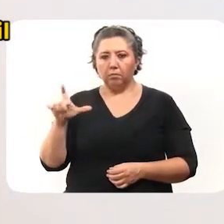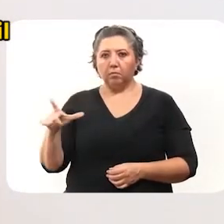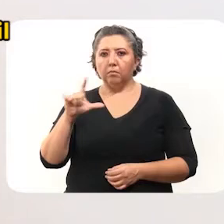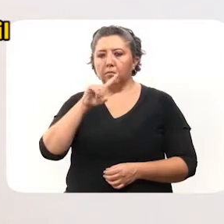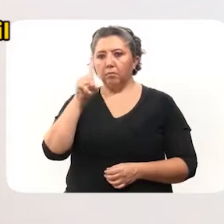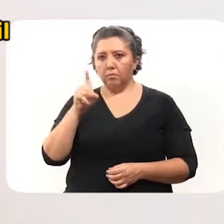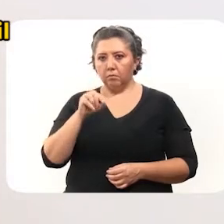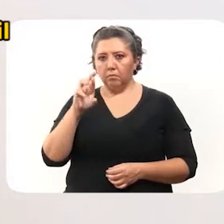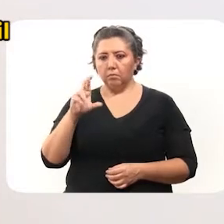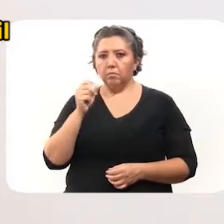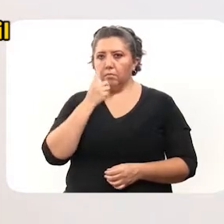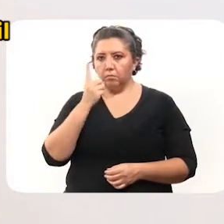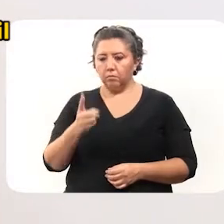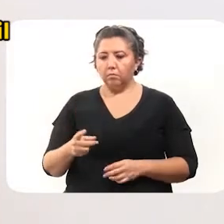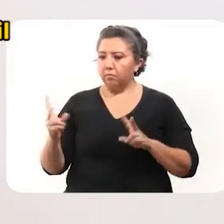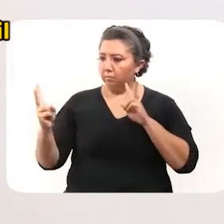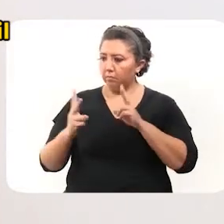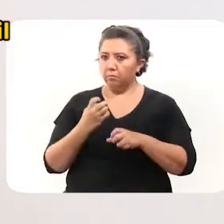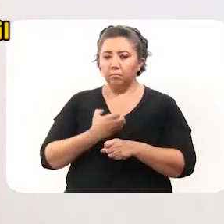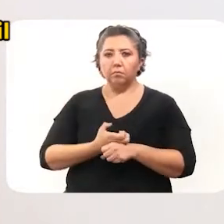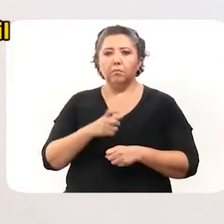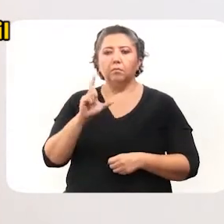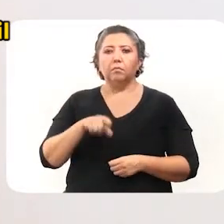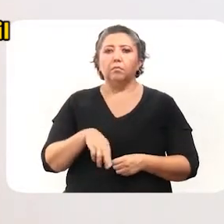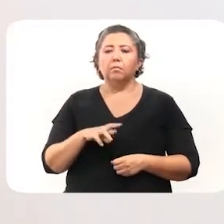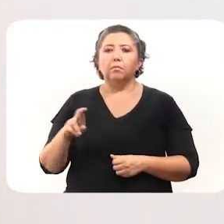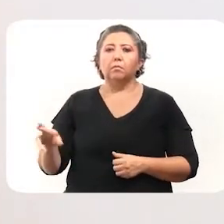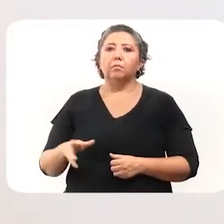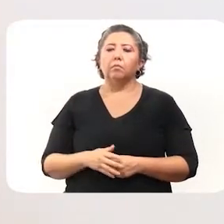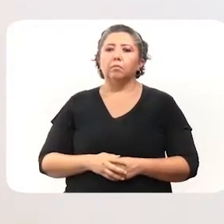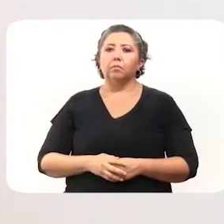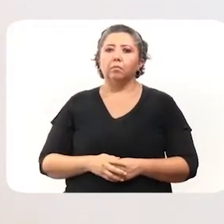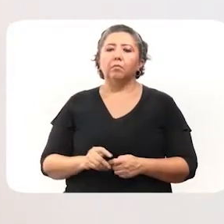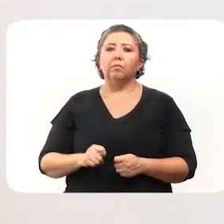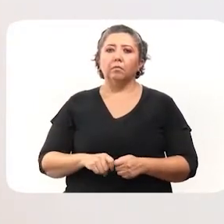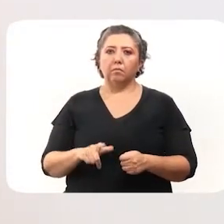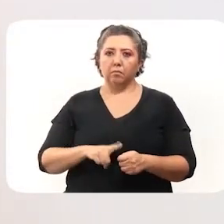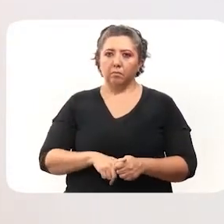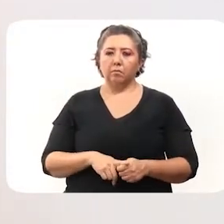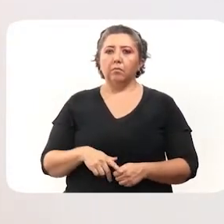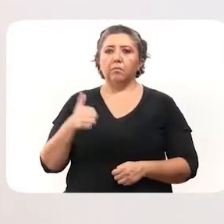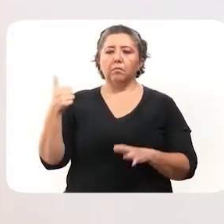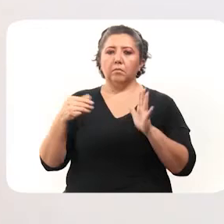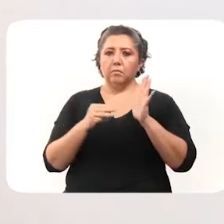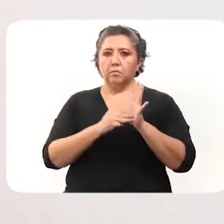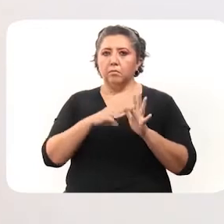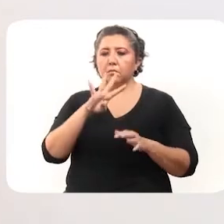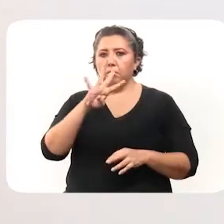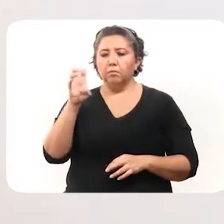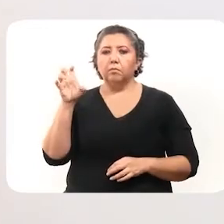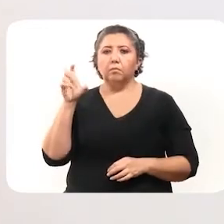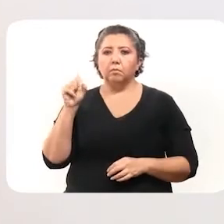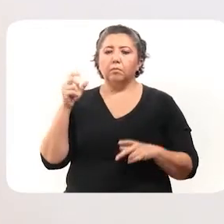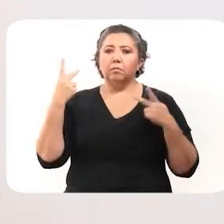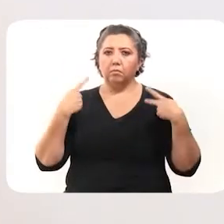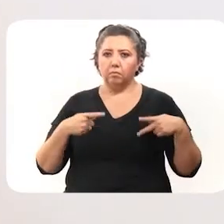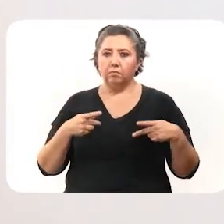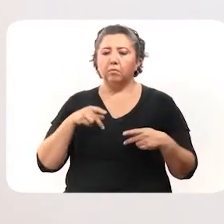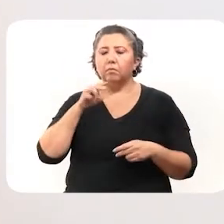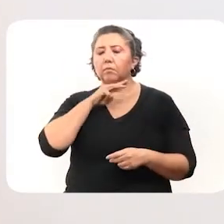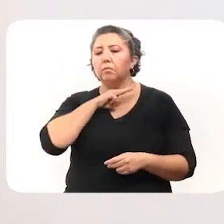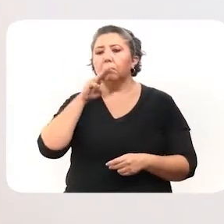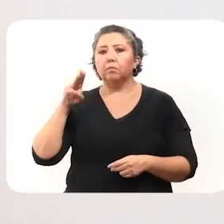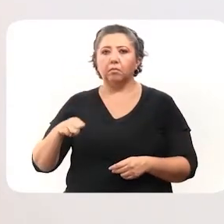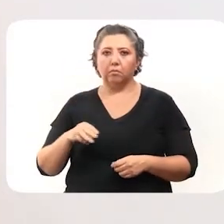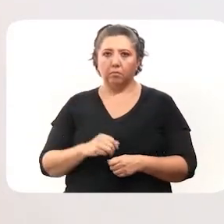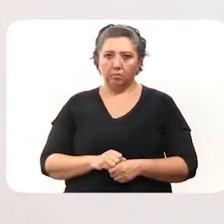Lázaro Cárdenas, municipio del vecino estado de Quintana Roo. En total, son 6.420 las personas